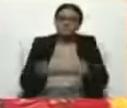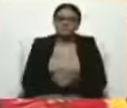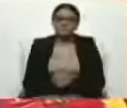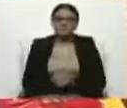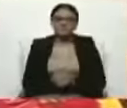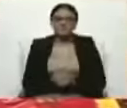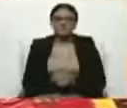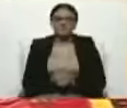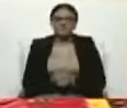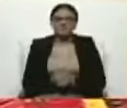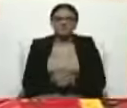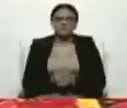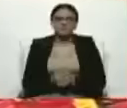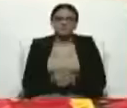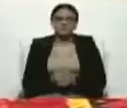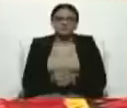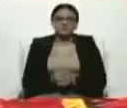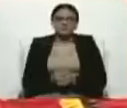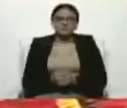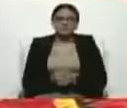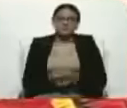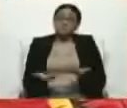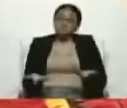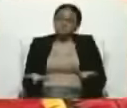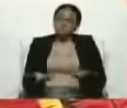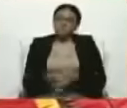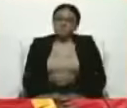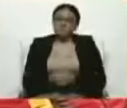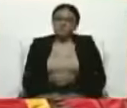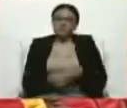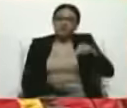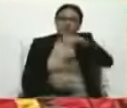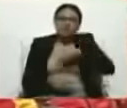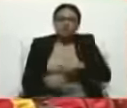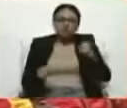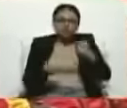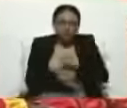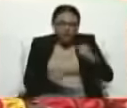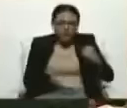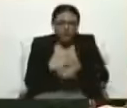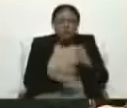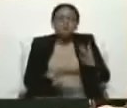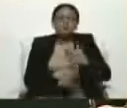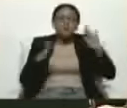Ahora, nosotros hacemos grandes cosas y no las decimos.